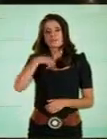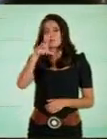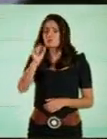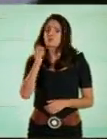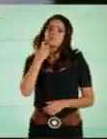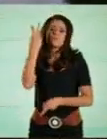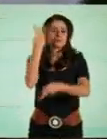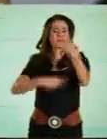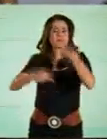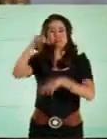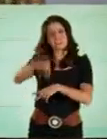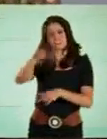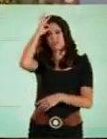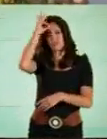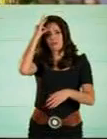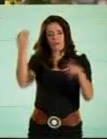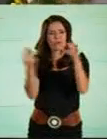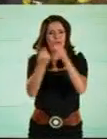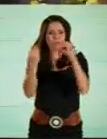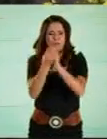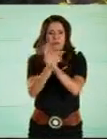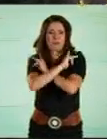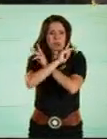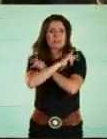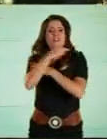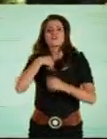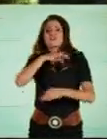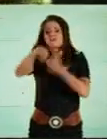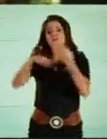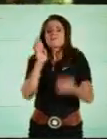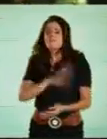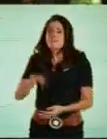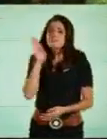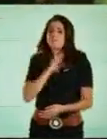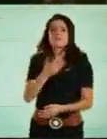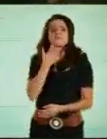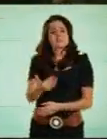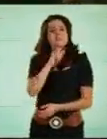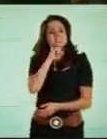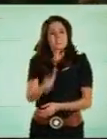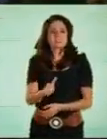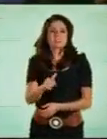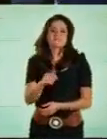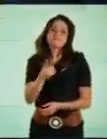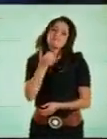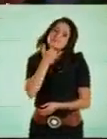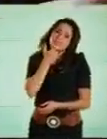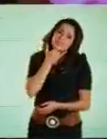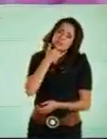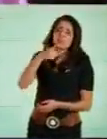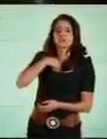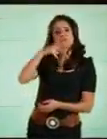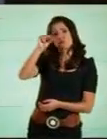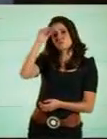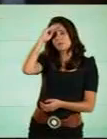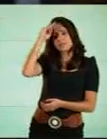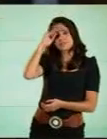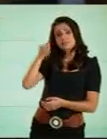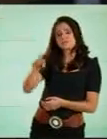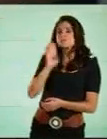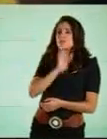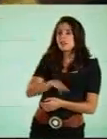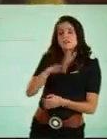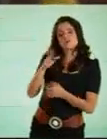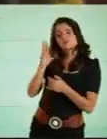Ya no quiero venir a este tonto curso de verano. Nada me sale bien. Perdón. No creí que